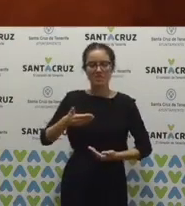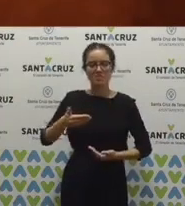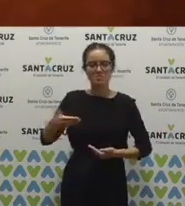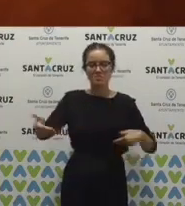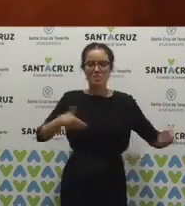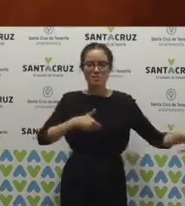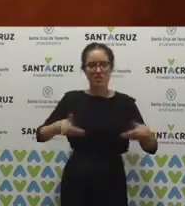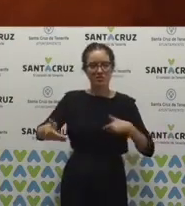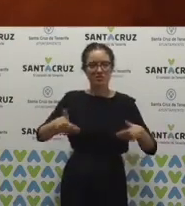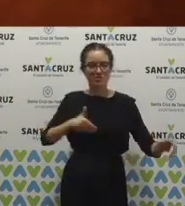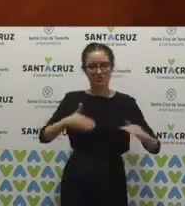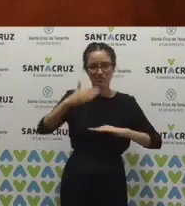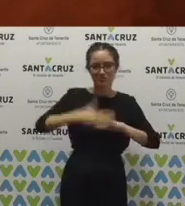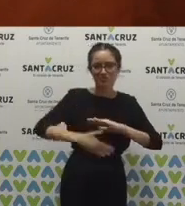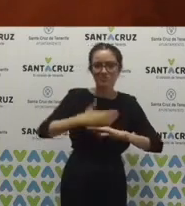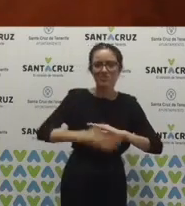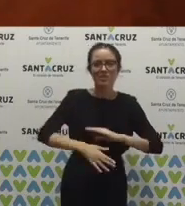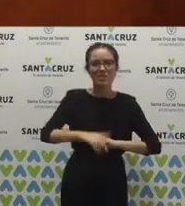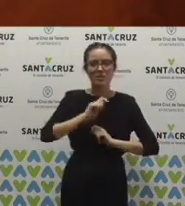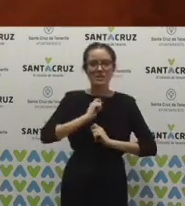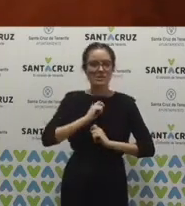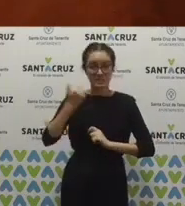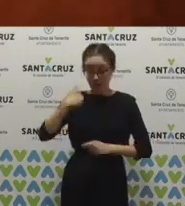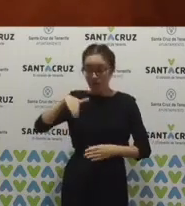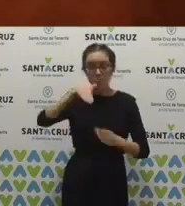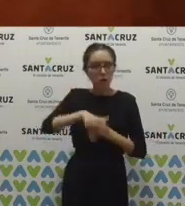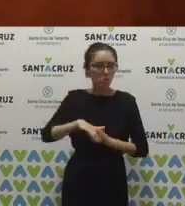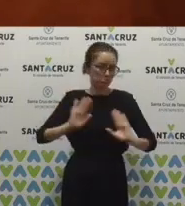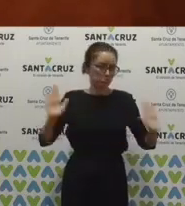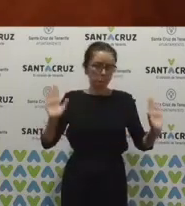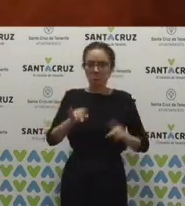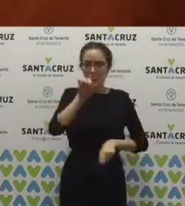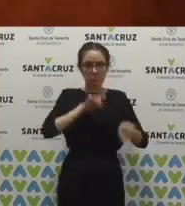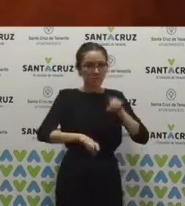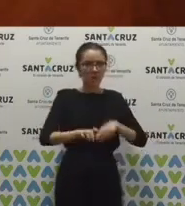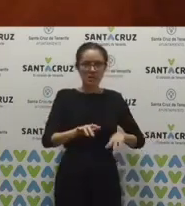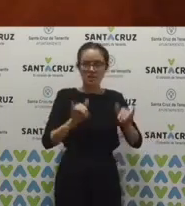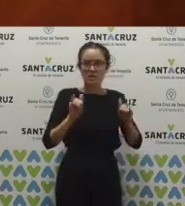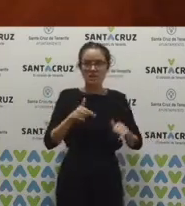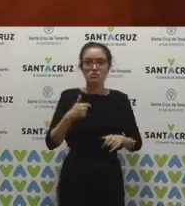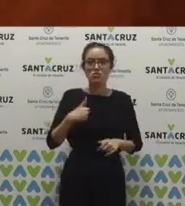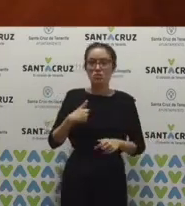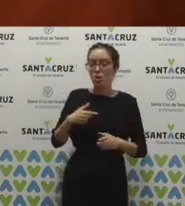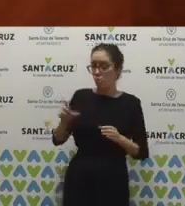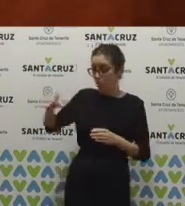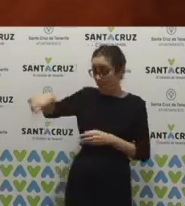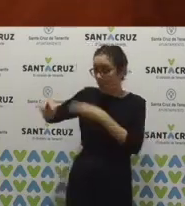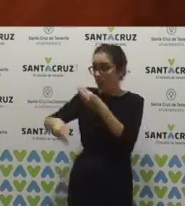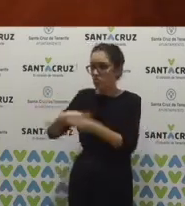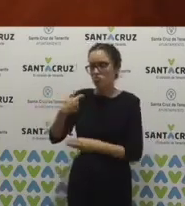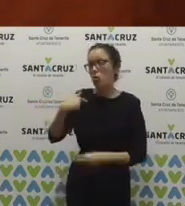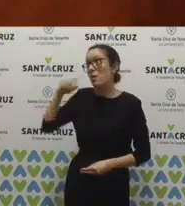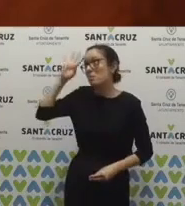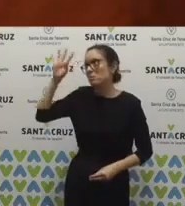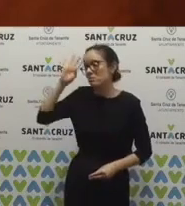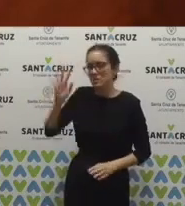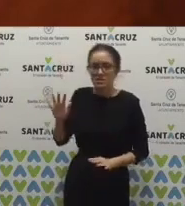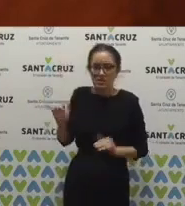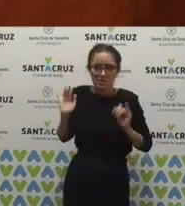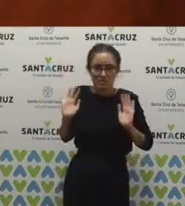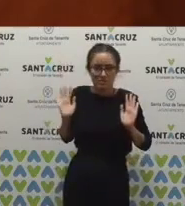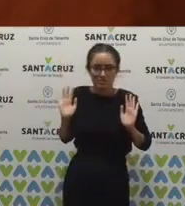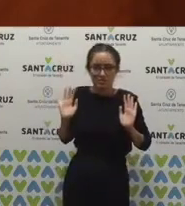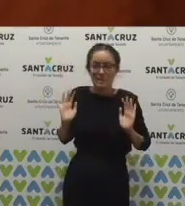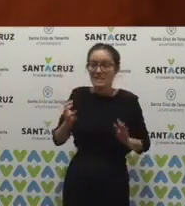control del gobierno lo votado ha votado está pero no esperaba eso de ustedes y si lo hubiese incluido el partido popular